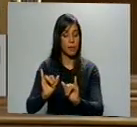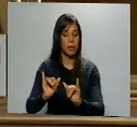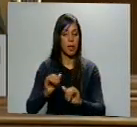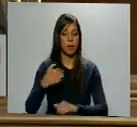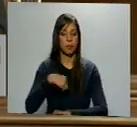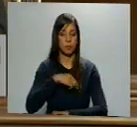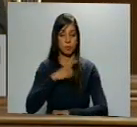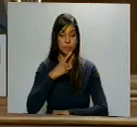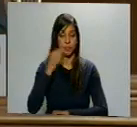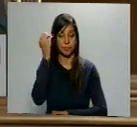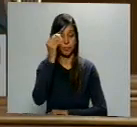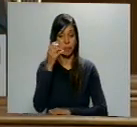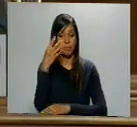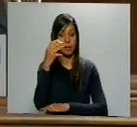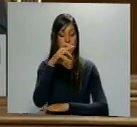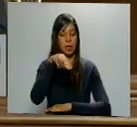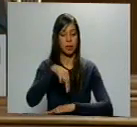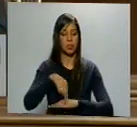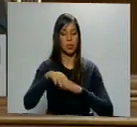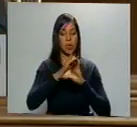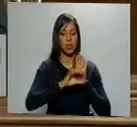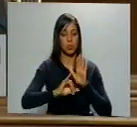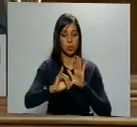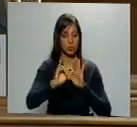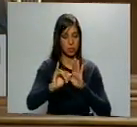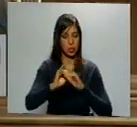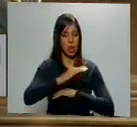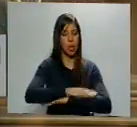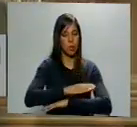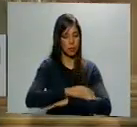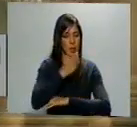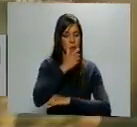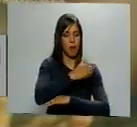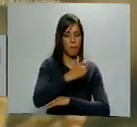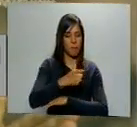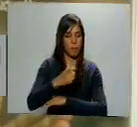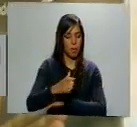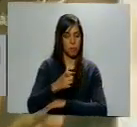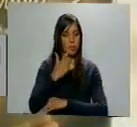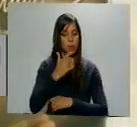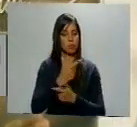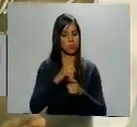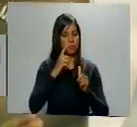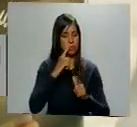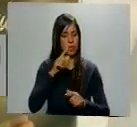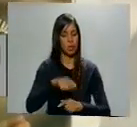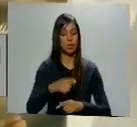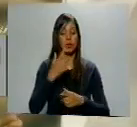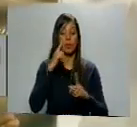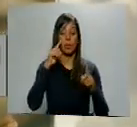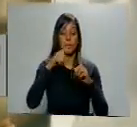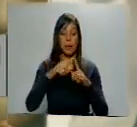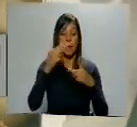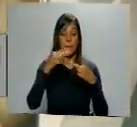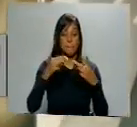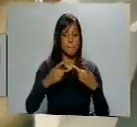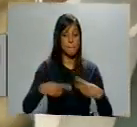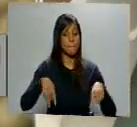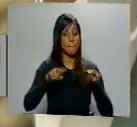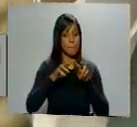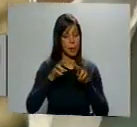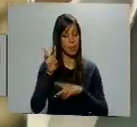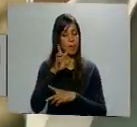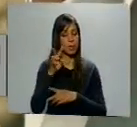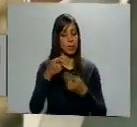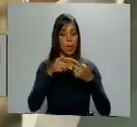considerando que la Asamblea Nacional Constituyente cumple el mandato del pueblo soberano para hacer realidad los valores supremos de la República Bolivariana de Venezuela,